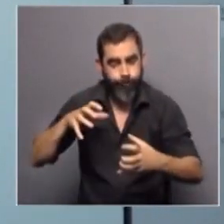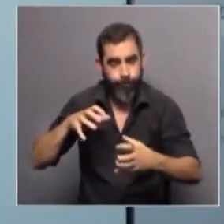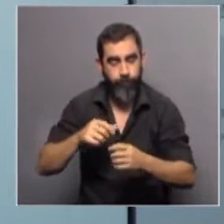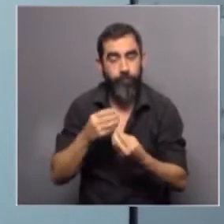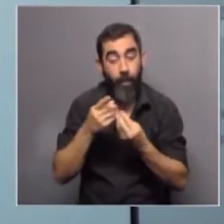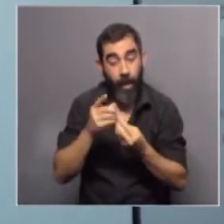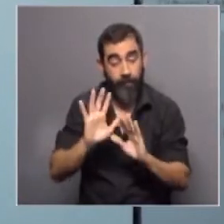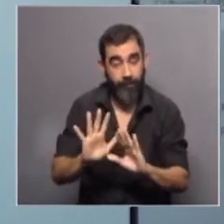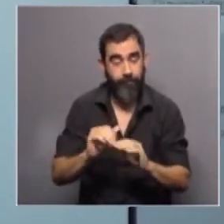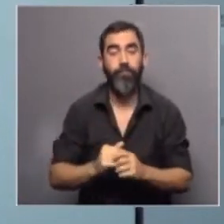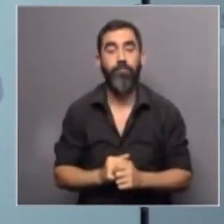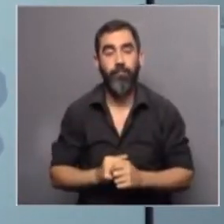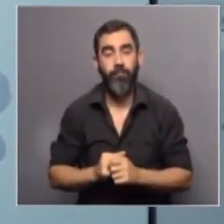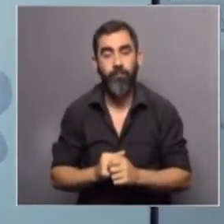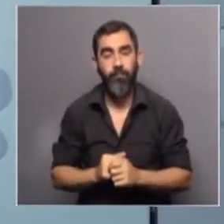de esta manera